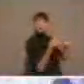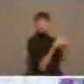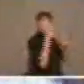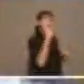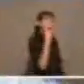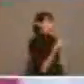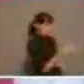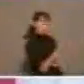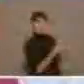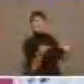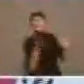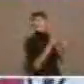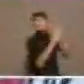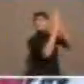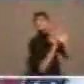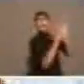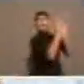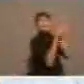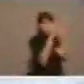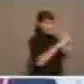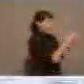él junto a San José.